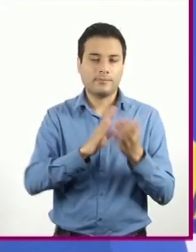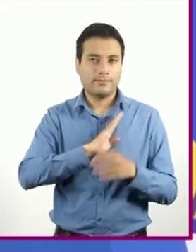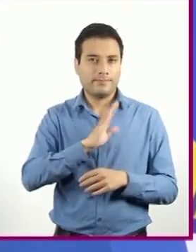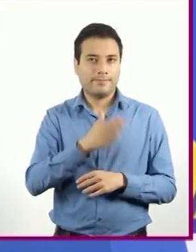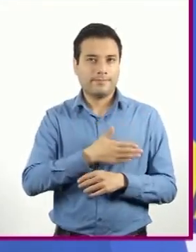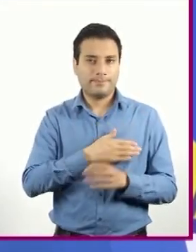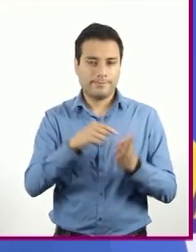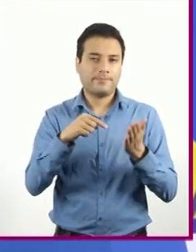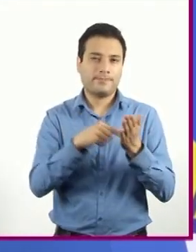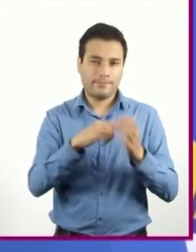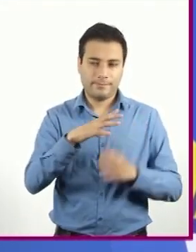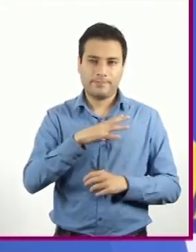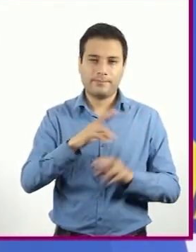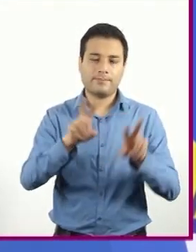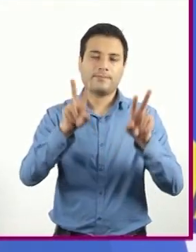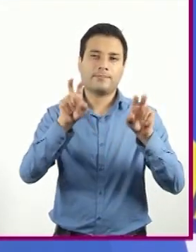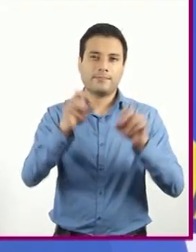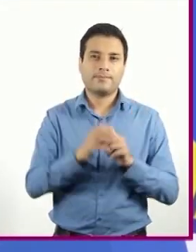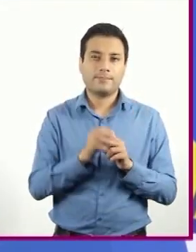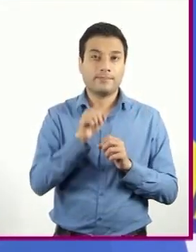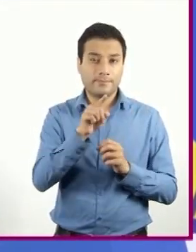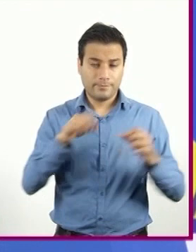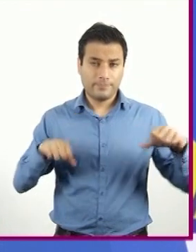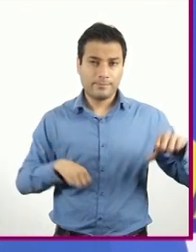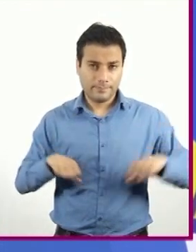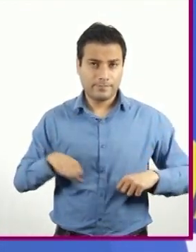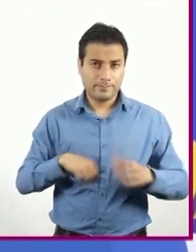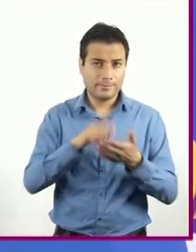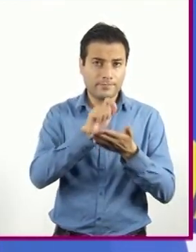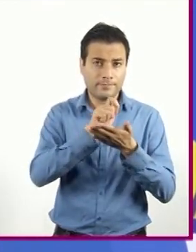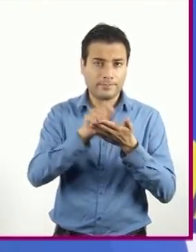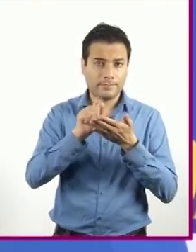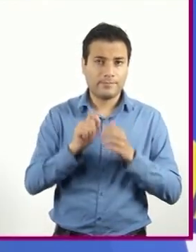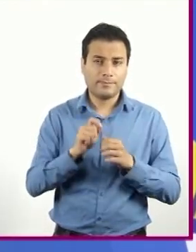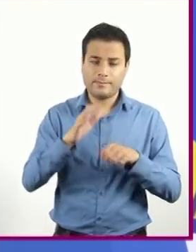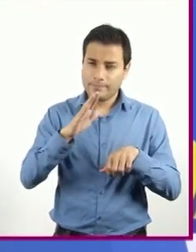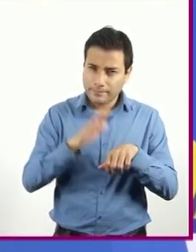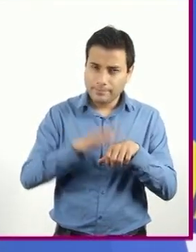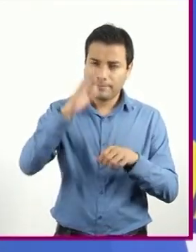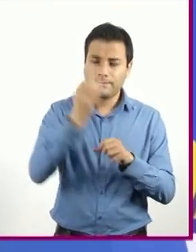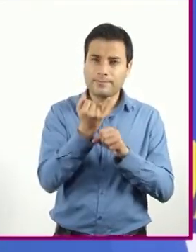Ubíquenlo, revisen las actividades sugeridas, amplíen la